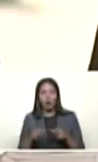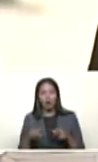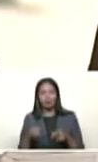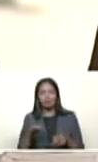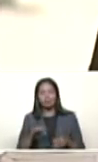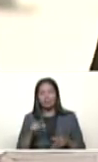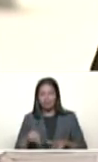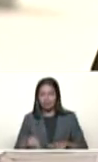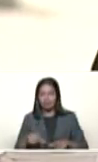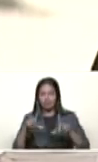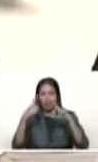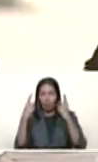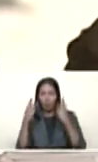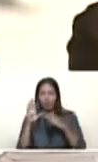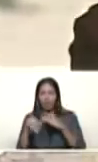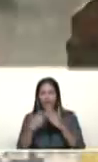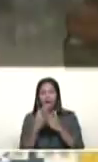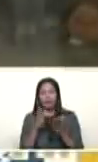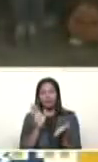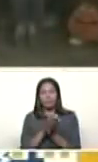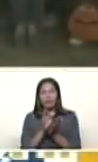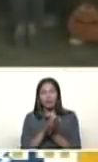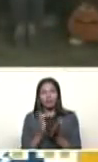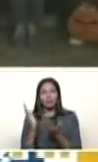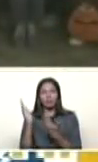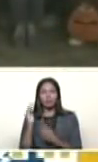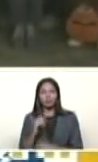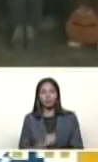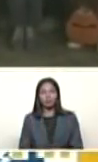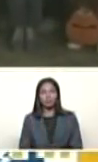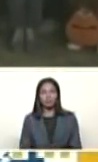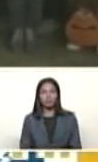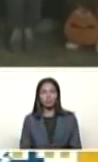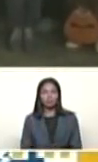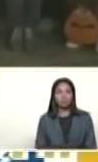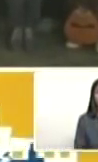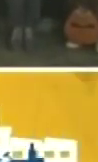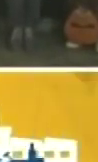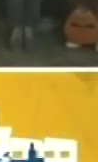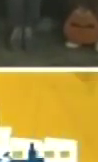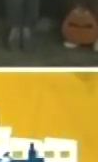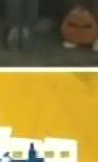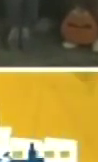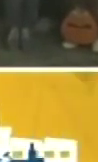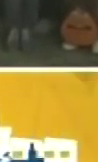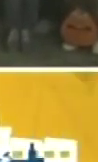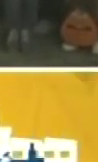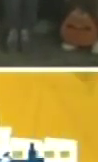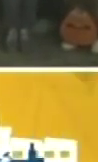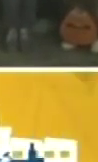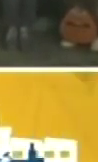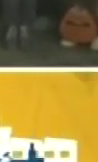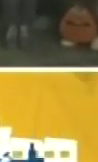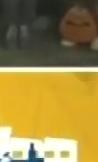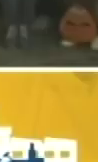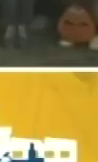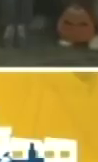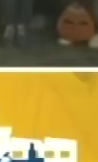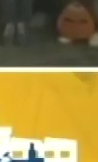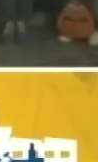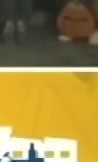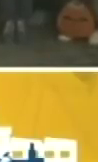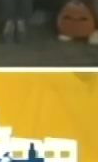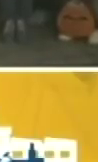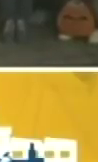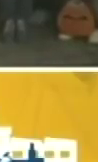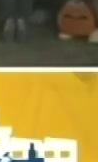Guaira a la Margarita, vamos a poner, fíjense ustedes, vamos a la puesta en marcha de la línea procesadora de